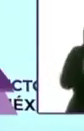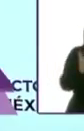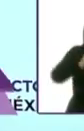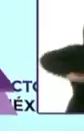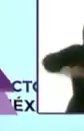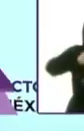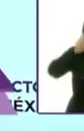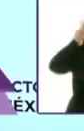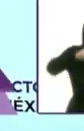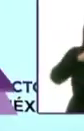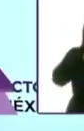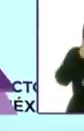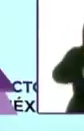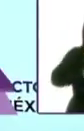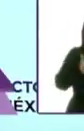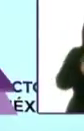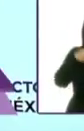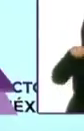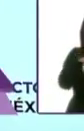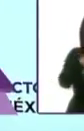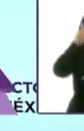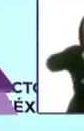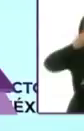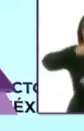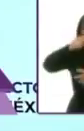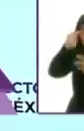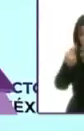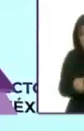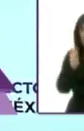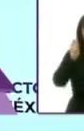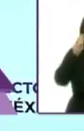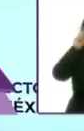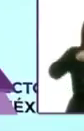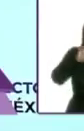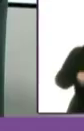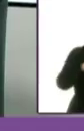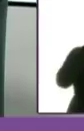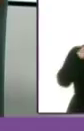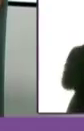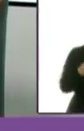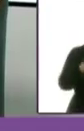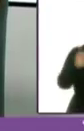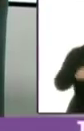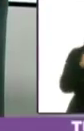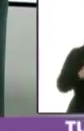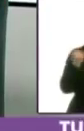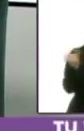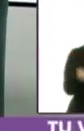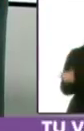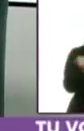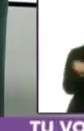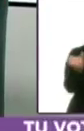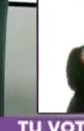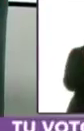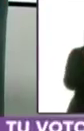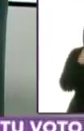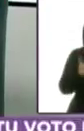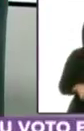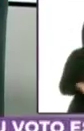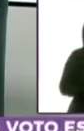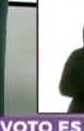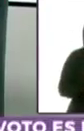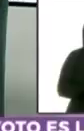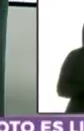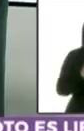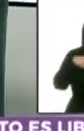muy bien, pero ya cuando le entramos o imaginamos cómo, ya como que no cuadran. Y sí creo que el